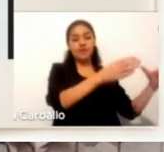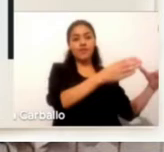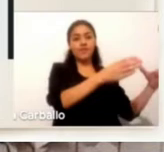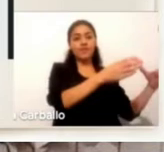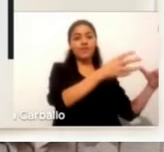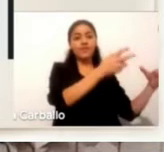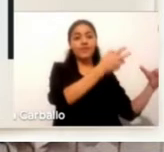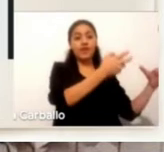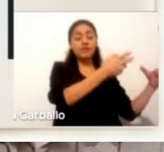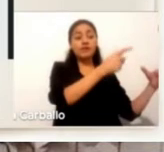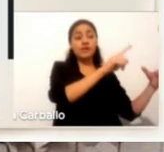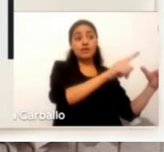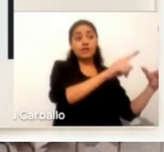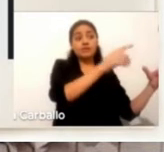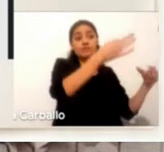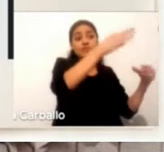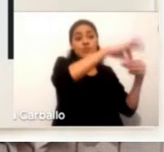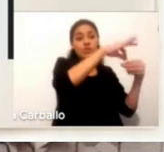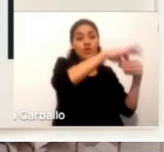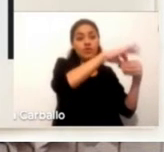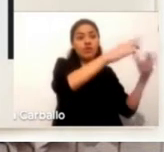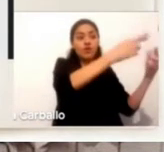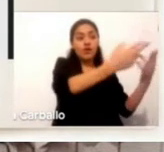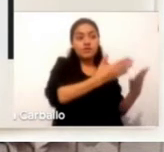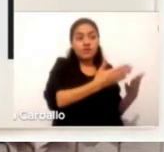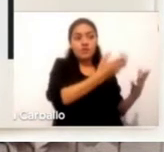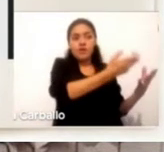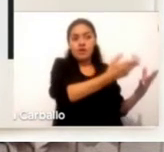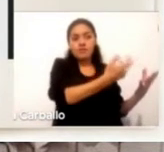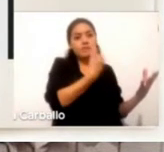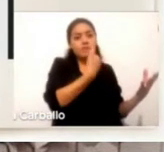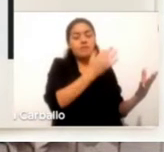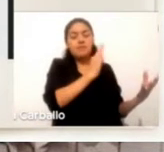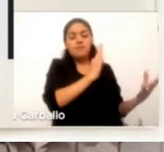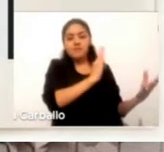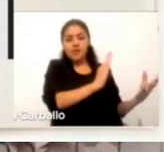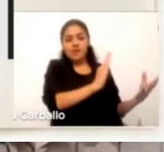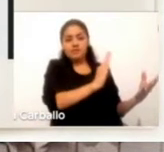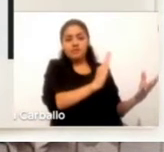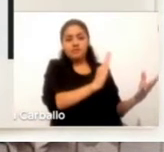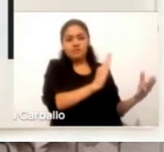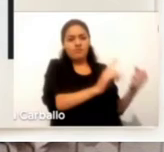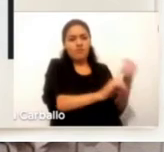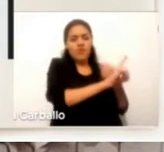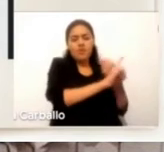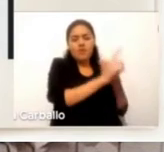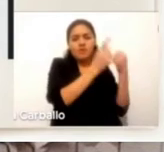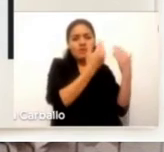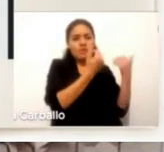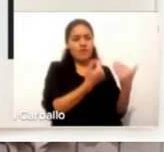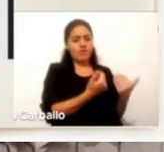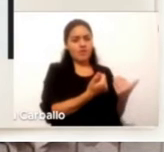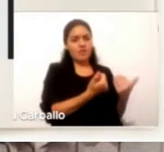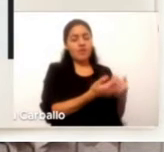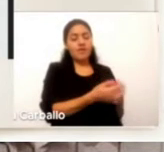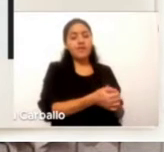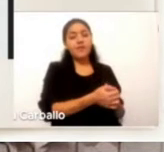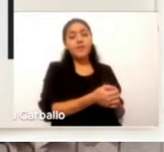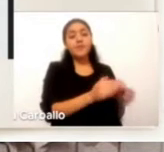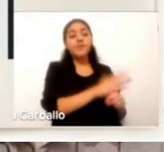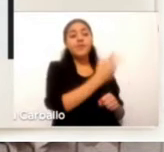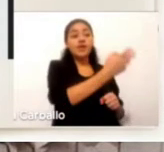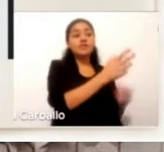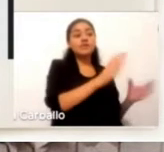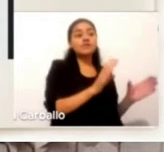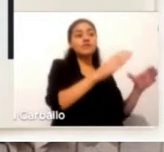recibió en estas mesas receptoras no se vio afectada en forma alguna, habida cuenta que se evidenció que estos pertenecían a la